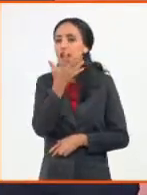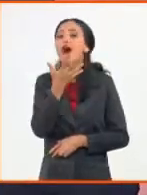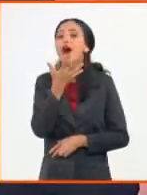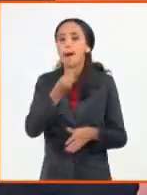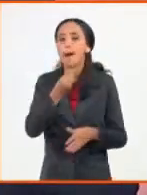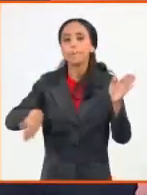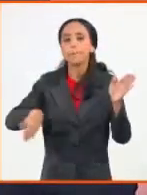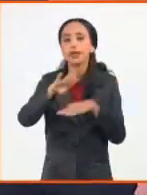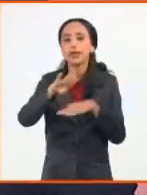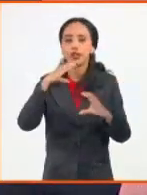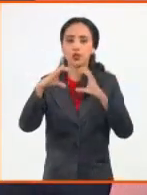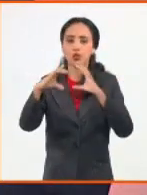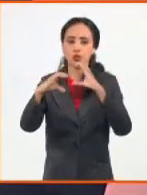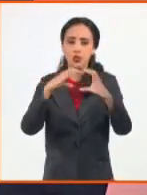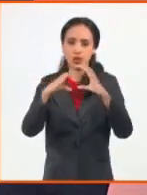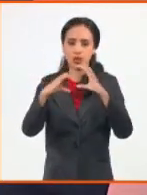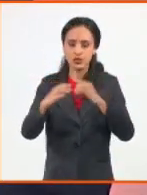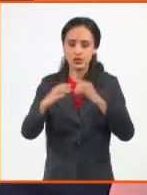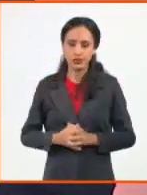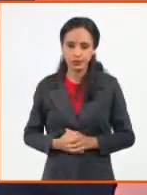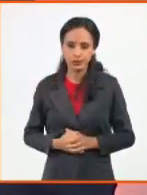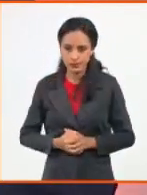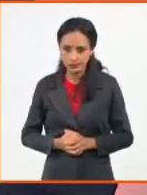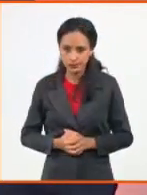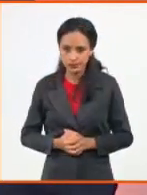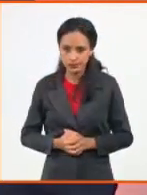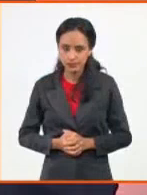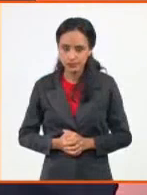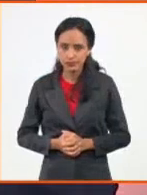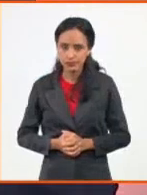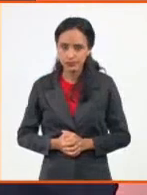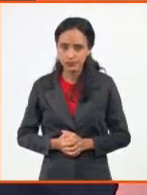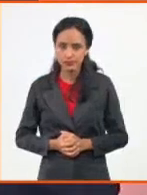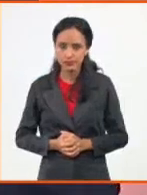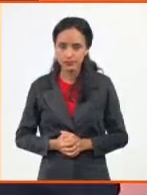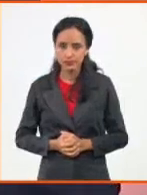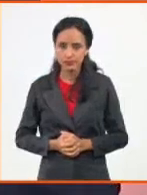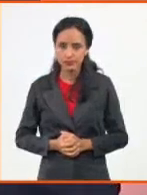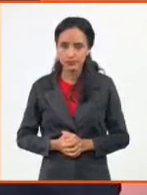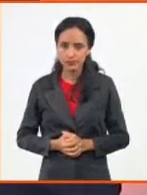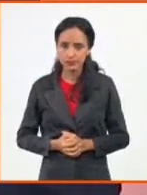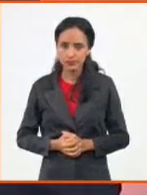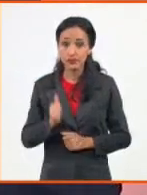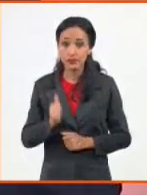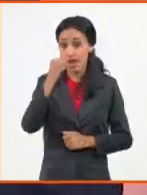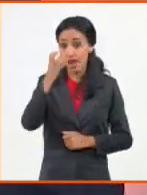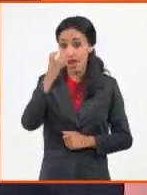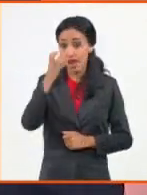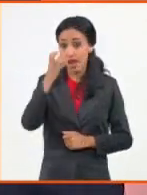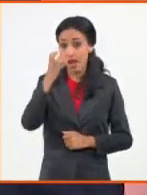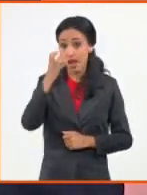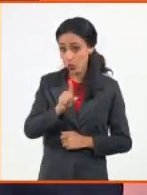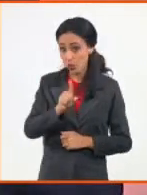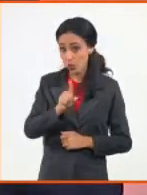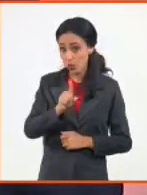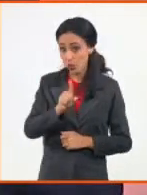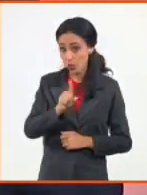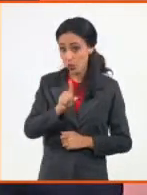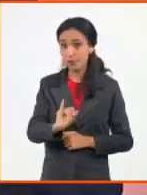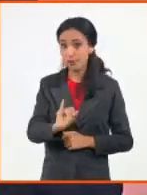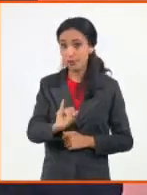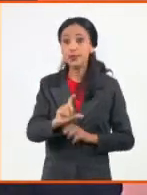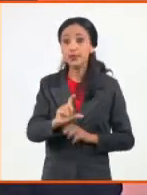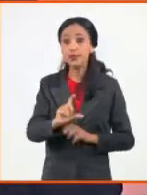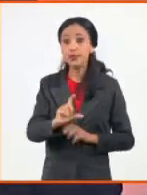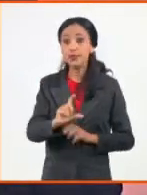comunicación como gesto público reiteró el artículo 16 en el propio decreto ley